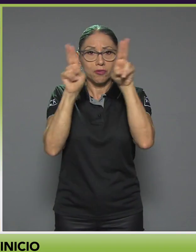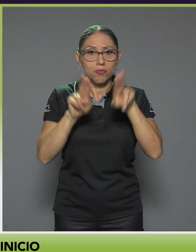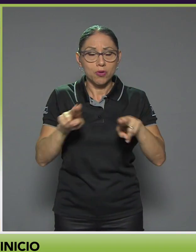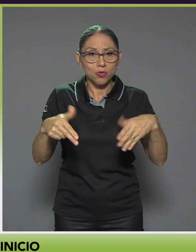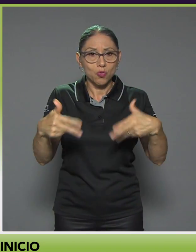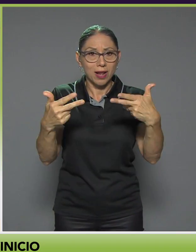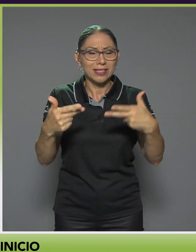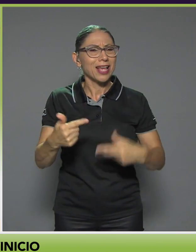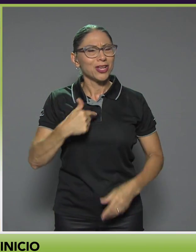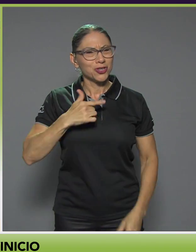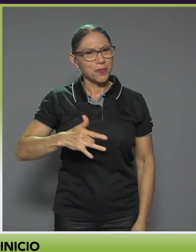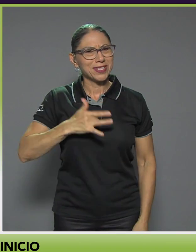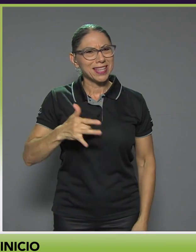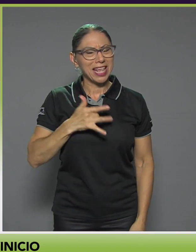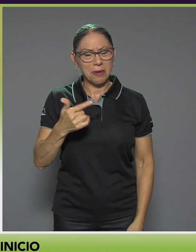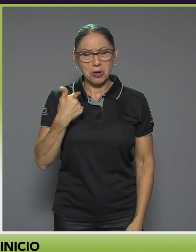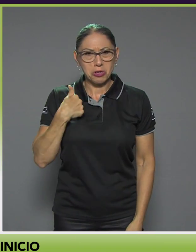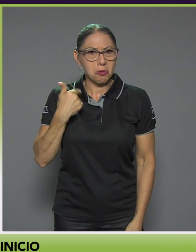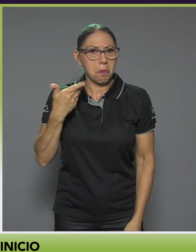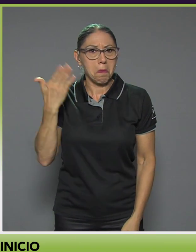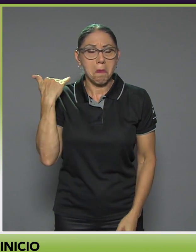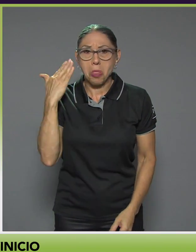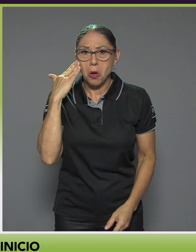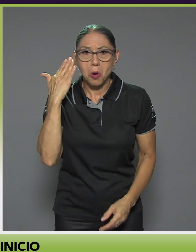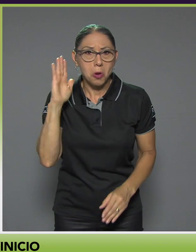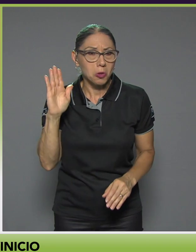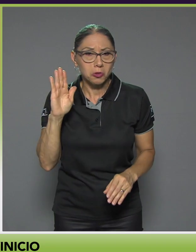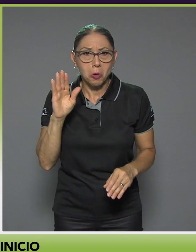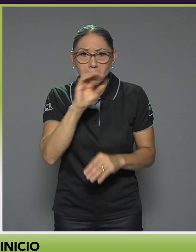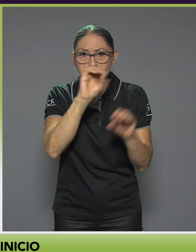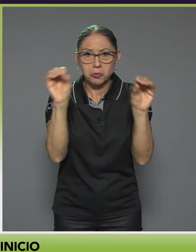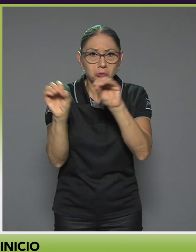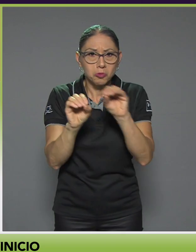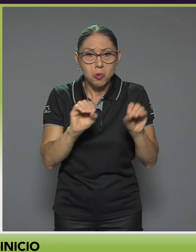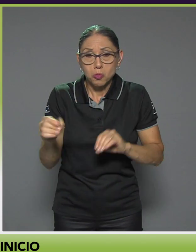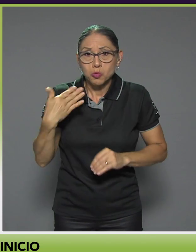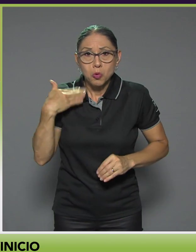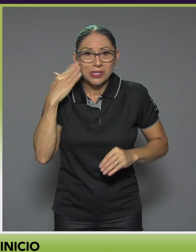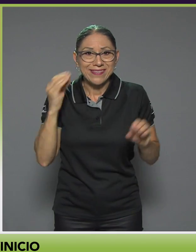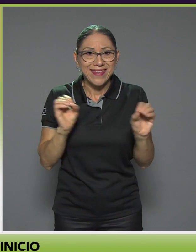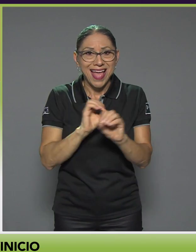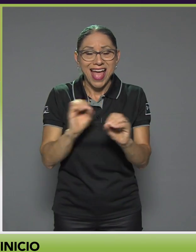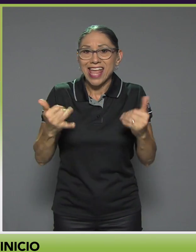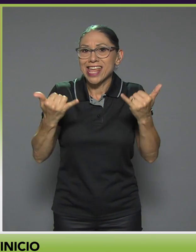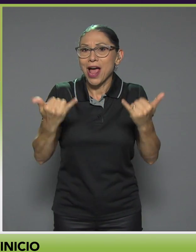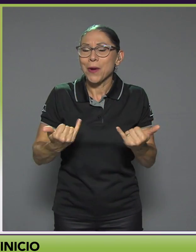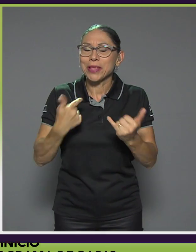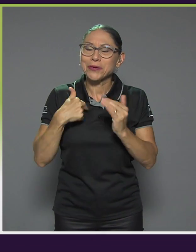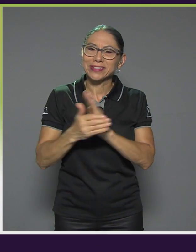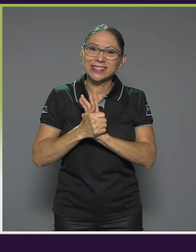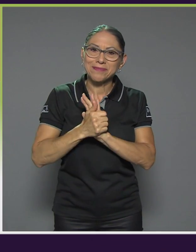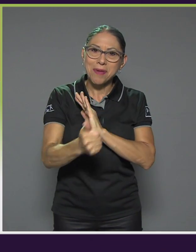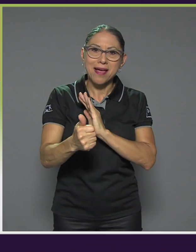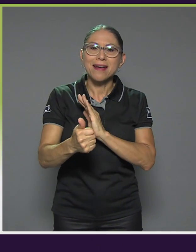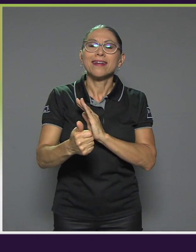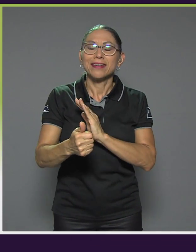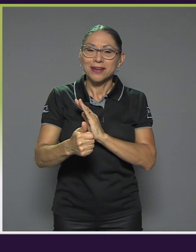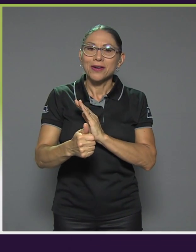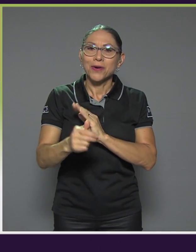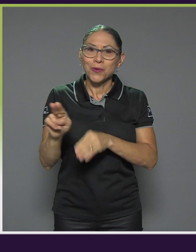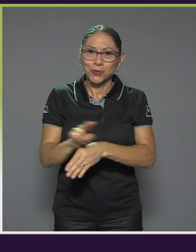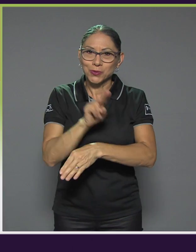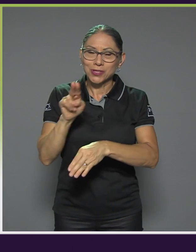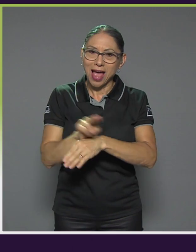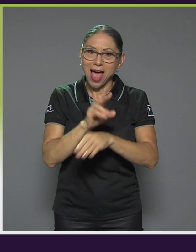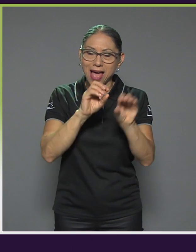conozco esta aplicación de azul que no sabía manejar la aplicación son y ahora soy una experta usando la